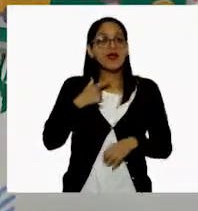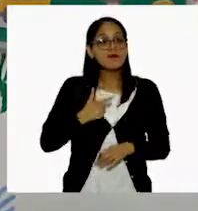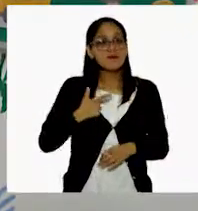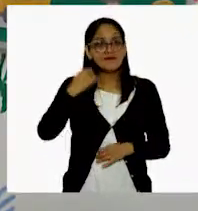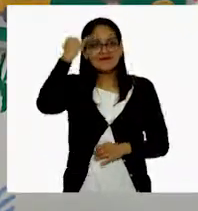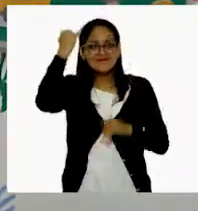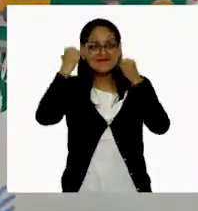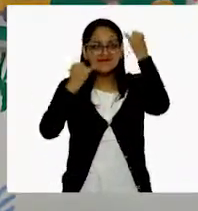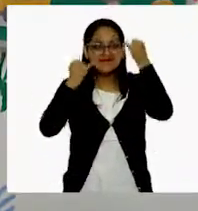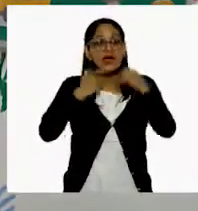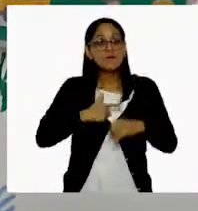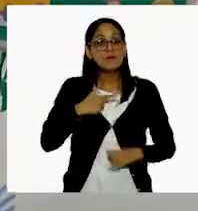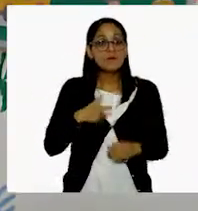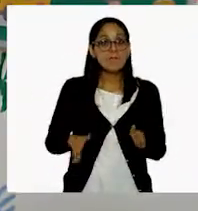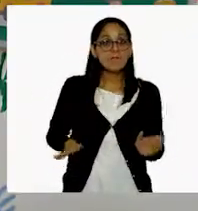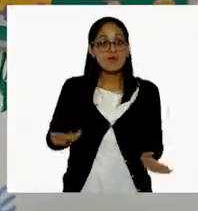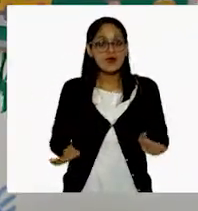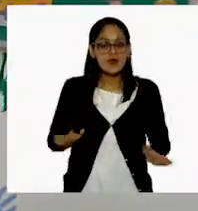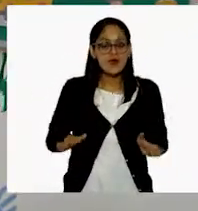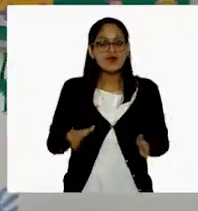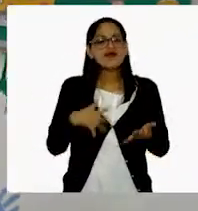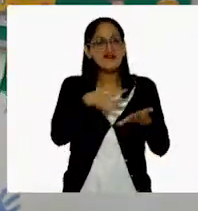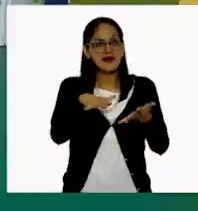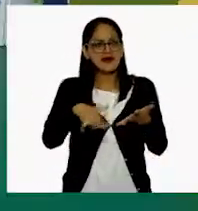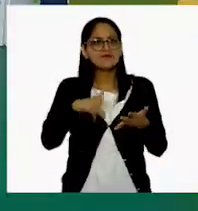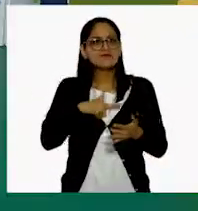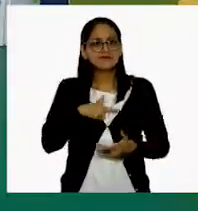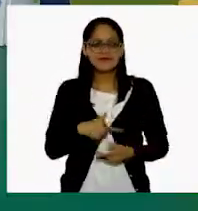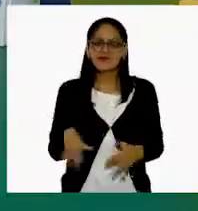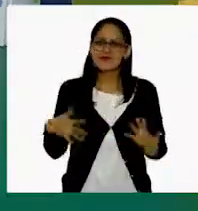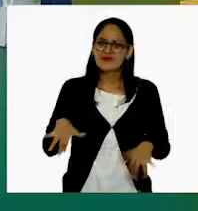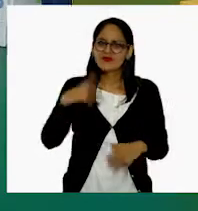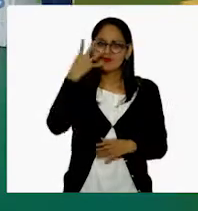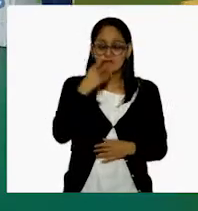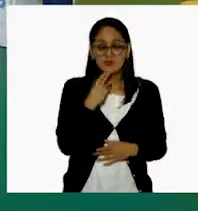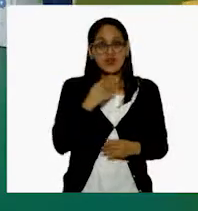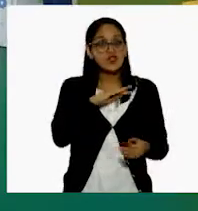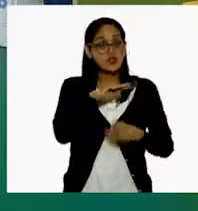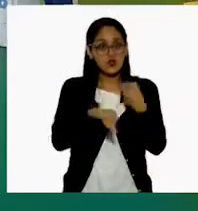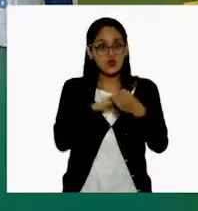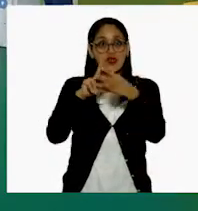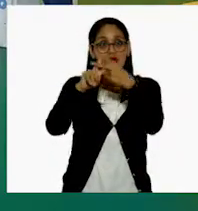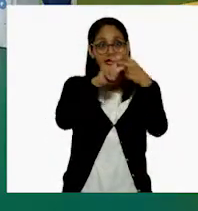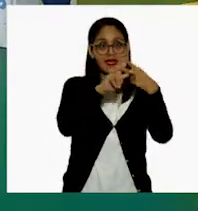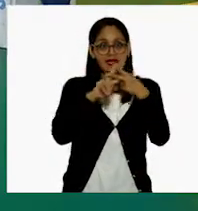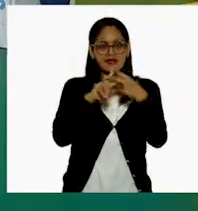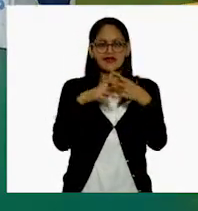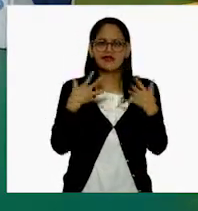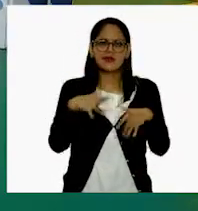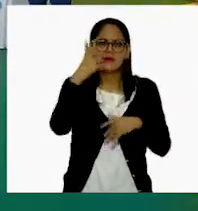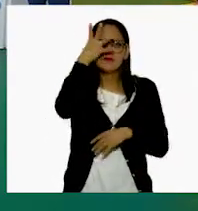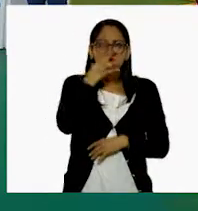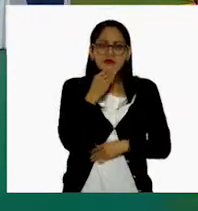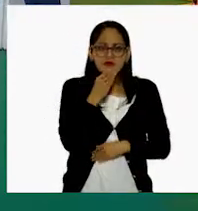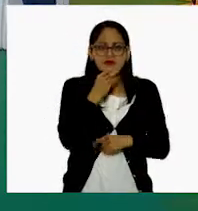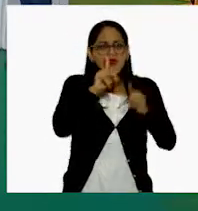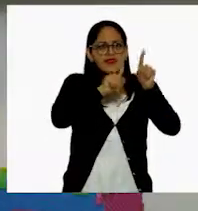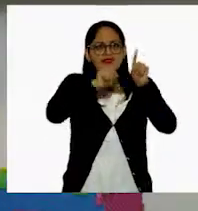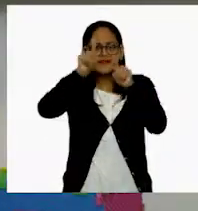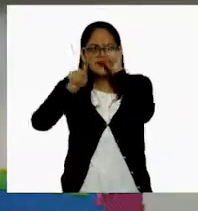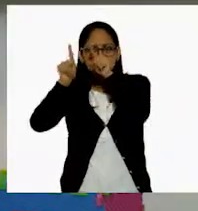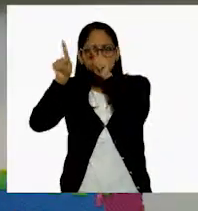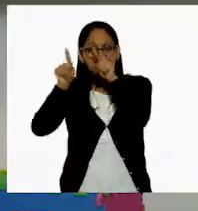los pingüinos. Y me gusta leer también. ¡Ay, qué bonita! Todas las estrellas son muy lindas y diferentes. Y allá en